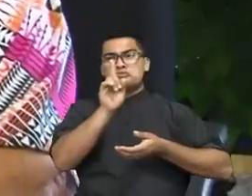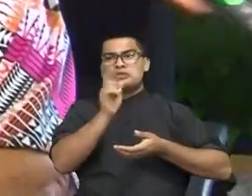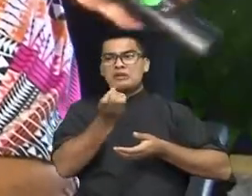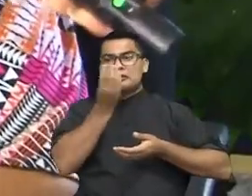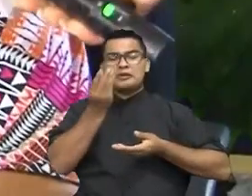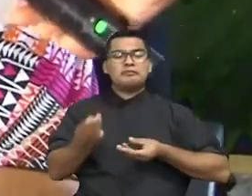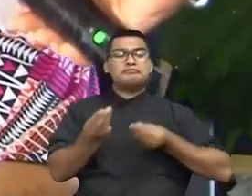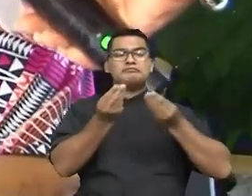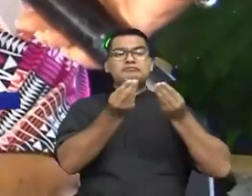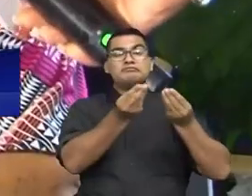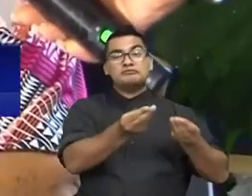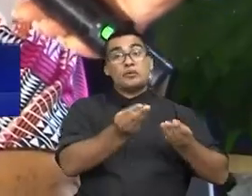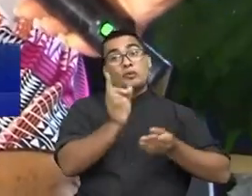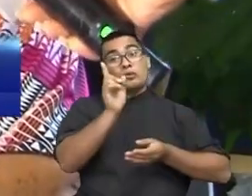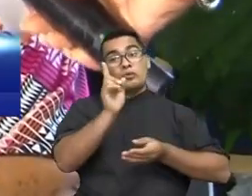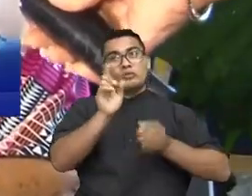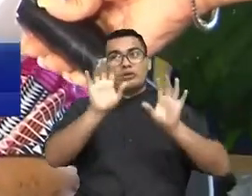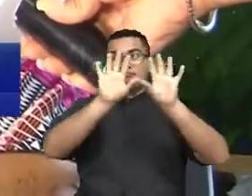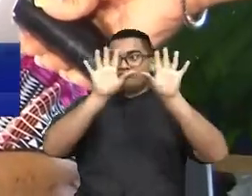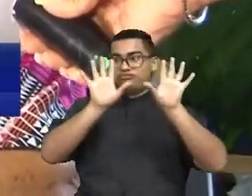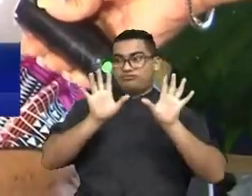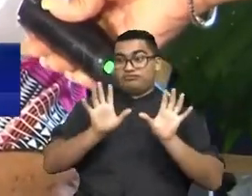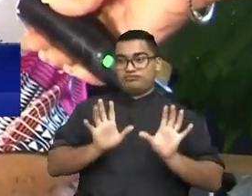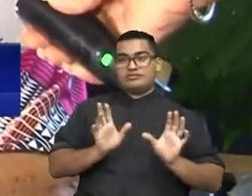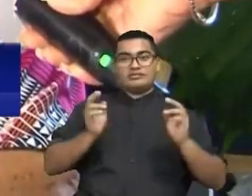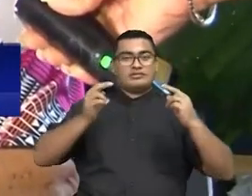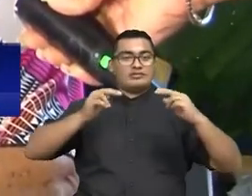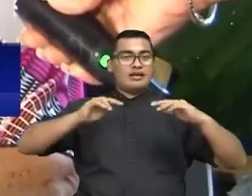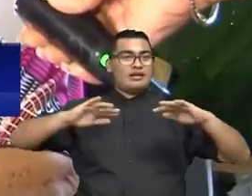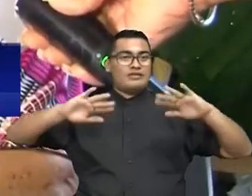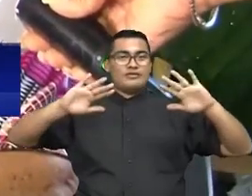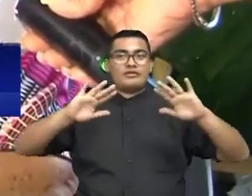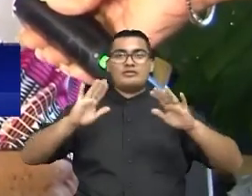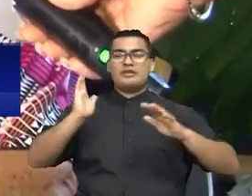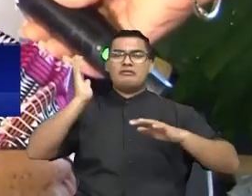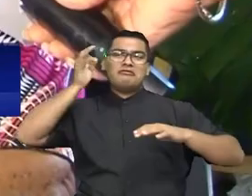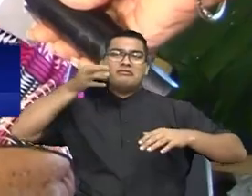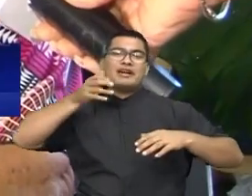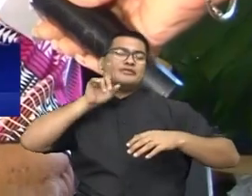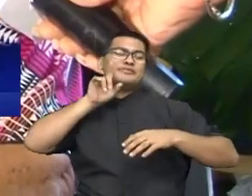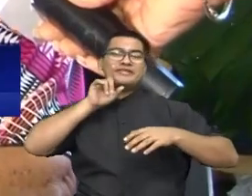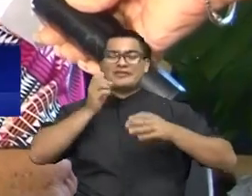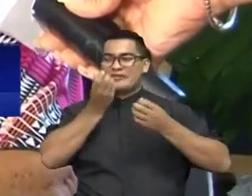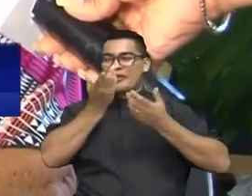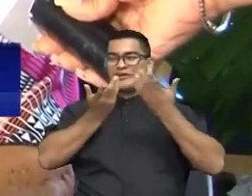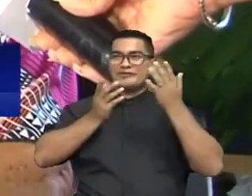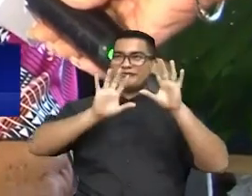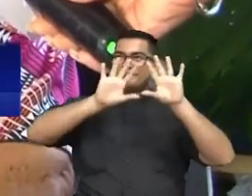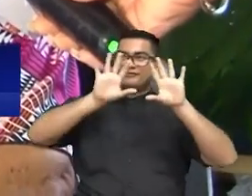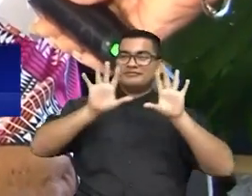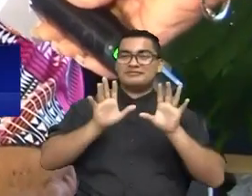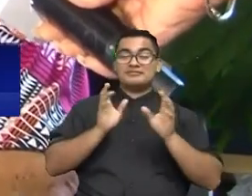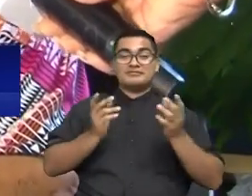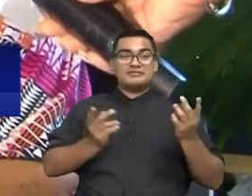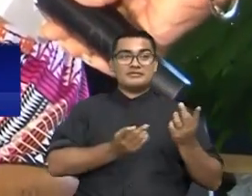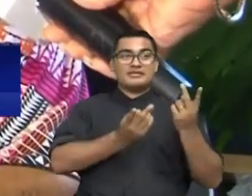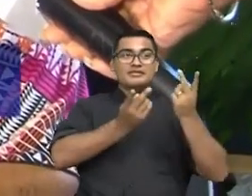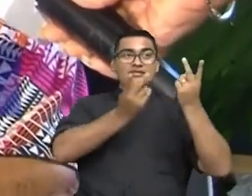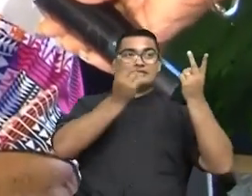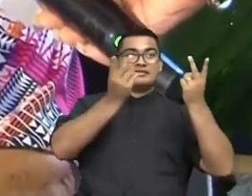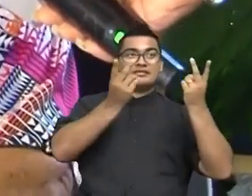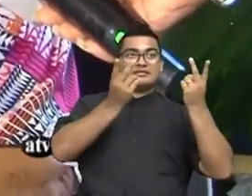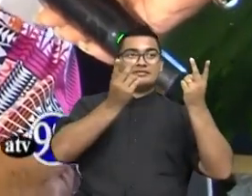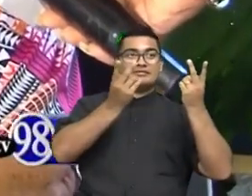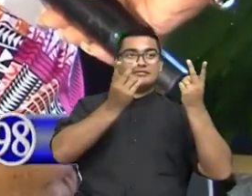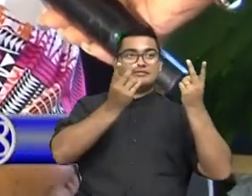un arreglo. De coronas naturales, coronas artificiales, coronas para vivos, coronas para